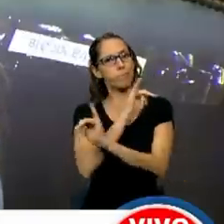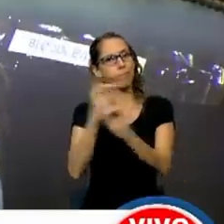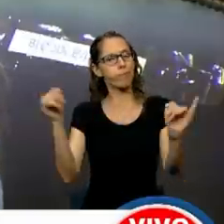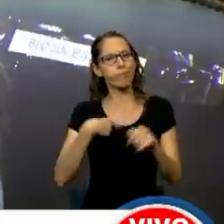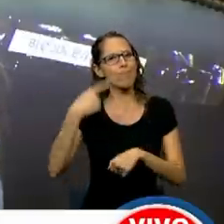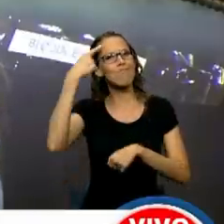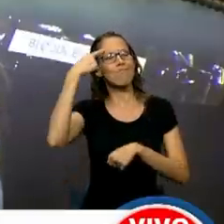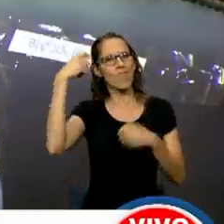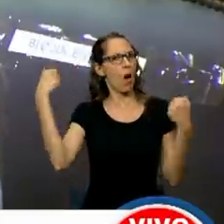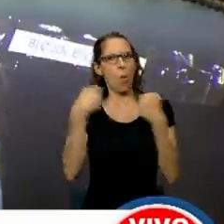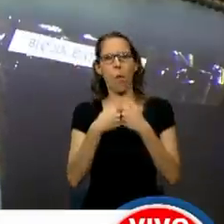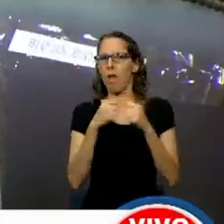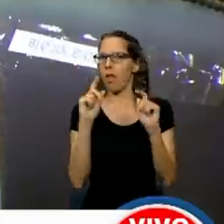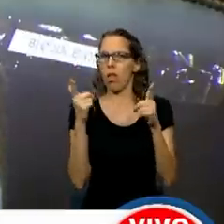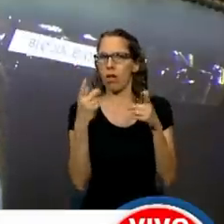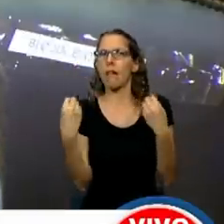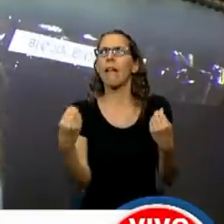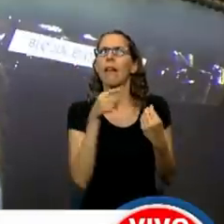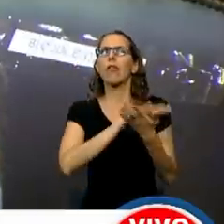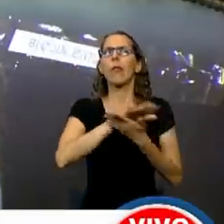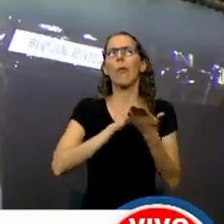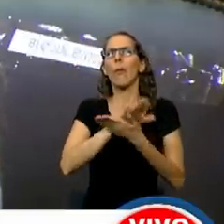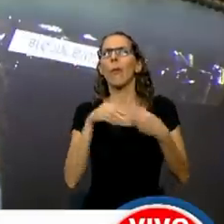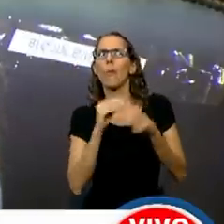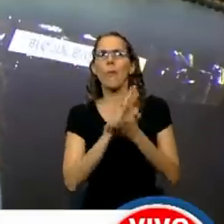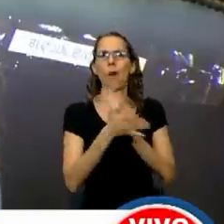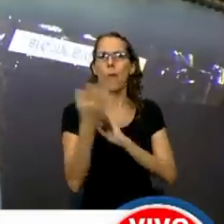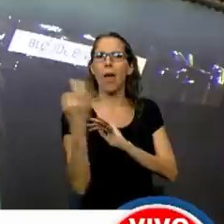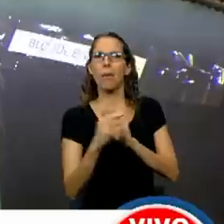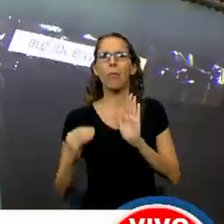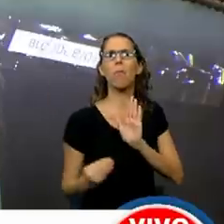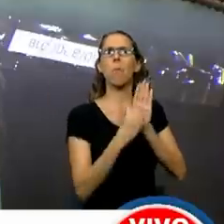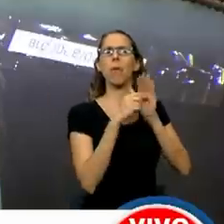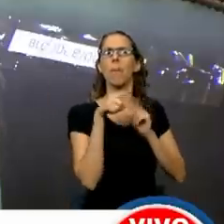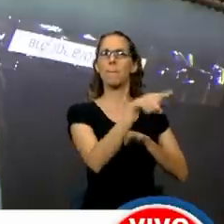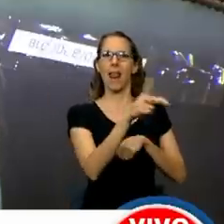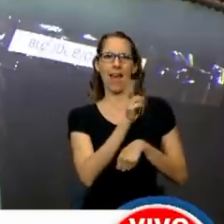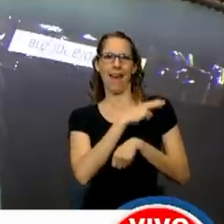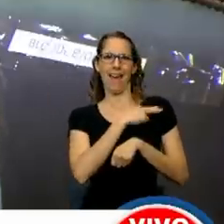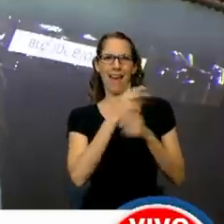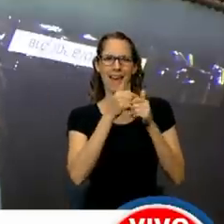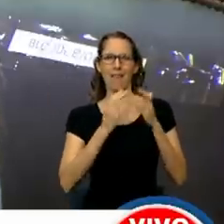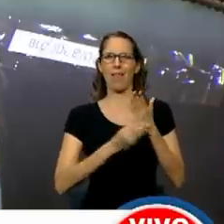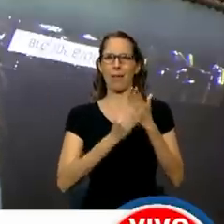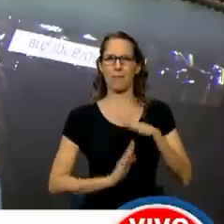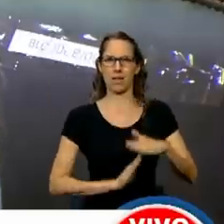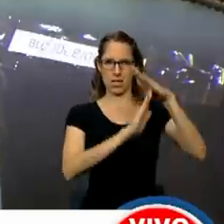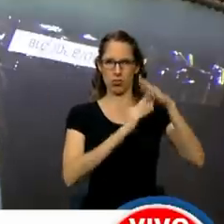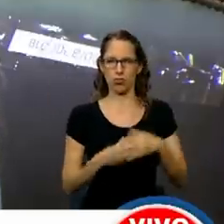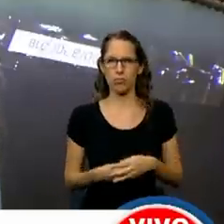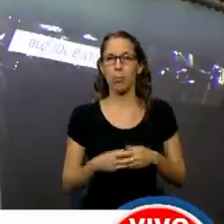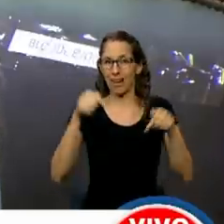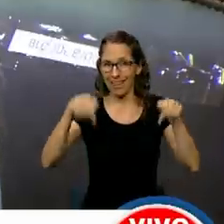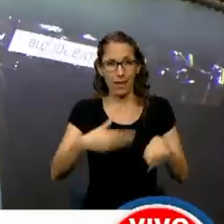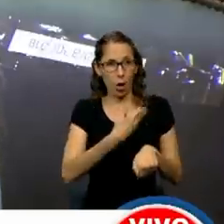esta solución se plasme a través de una facultad discrecional al jefe de gabinete porque si algo nos demuestra todos los días